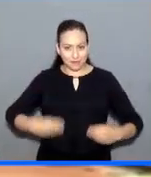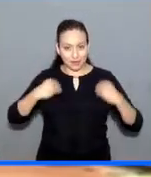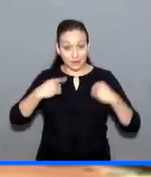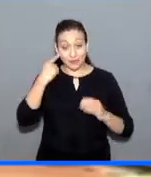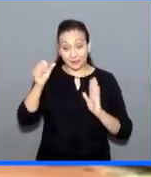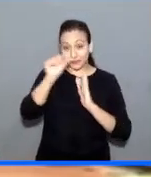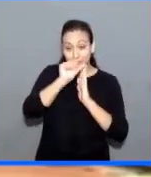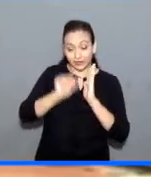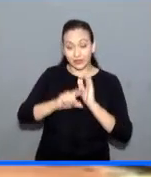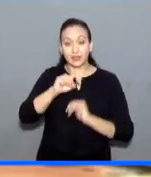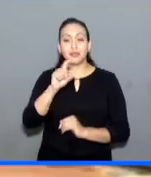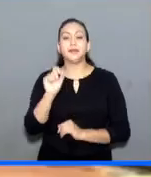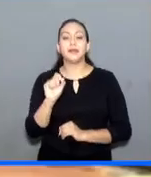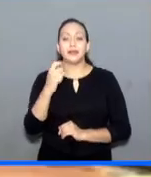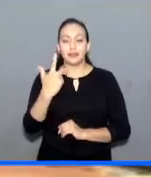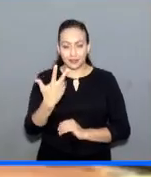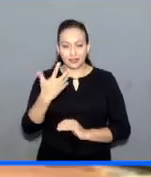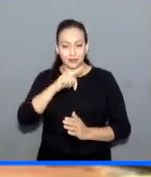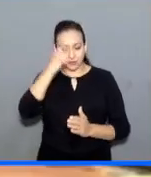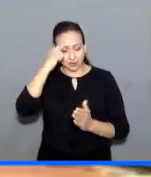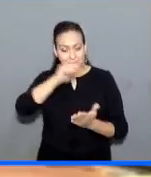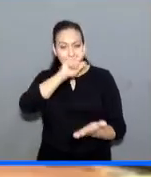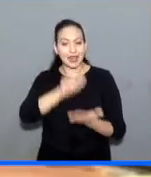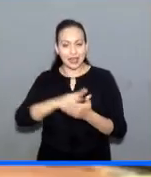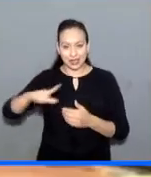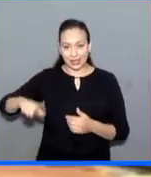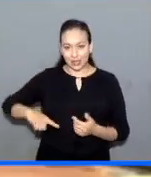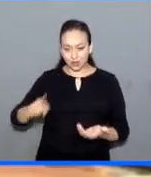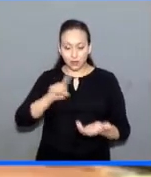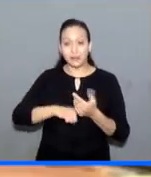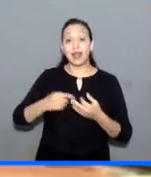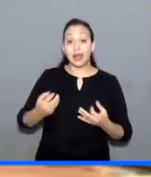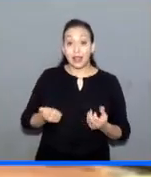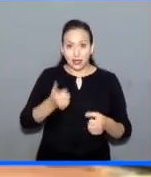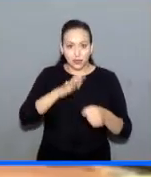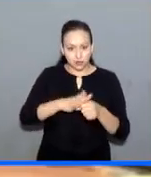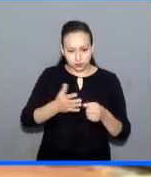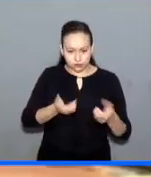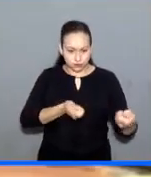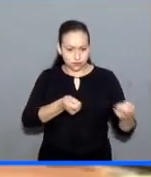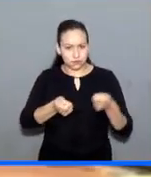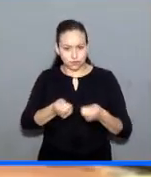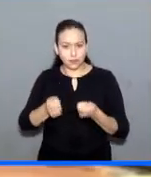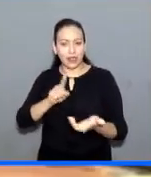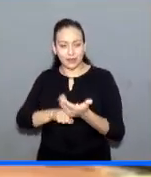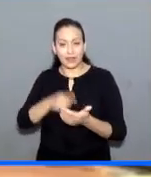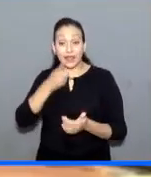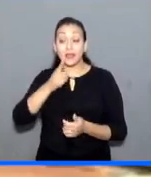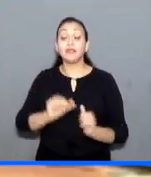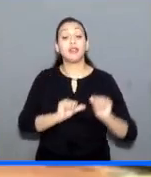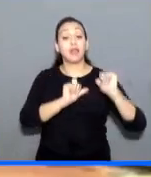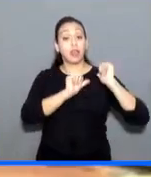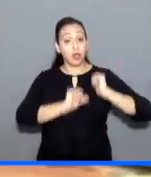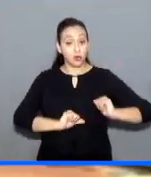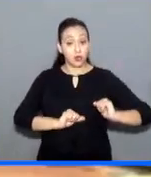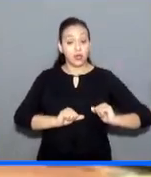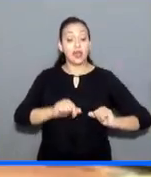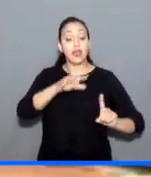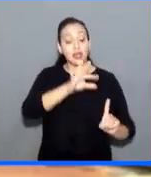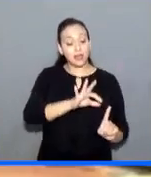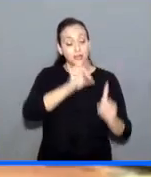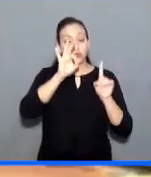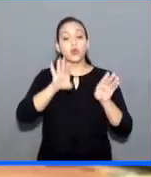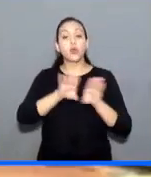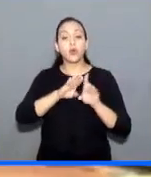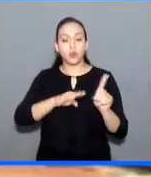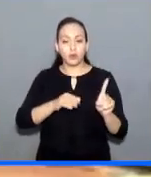Ley para el Gobierno y Administración de los Municipios de dicha entidad prevé que las autoridades auxiliares se elegirán por usos, costumbres